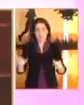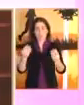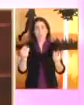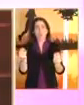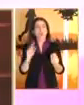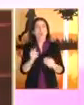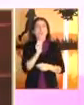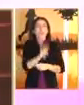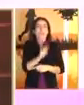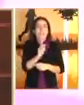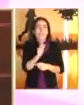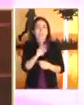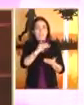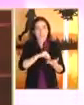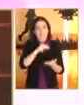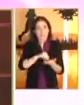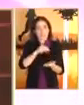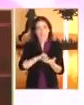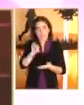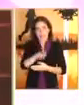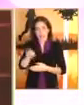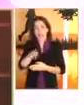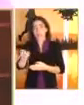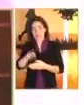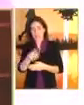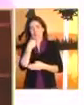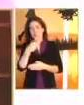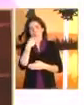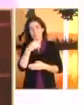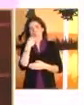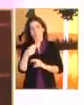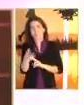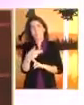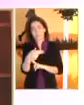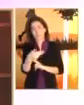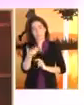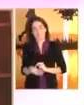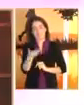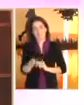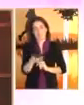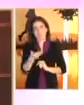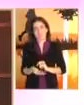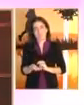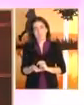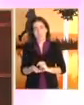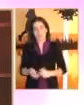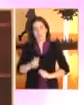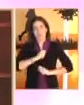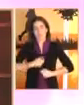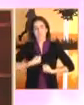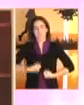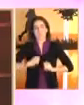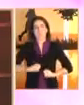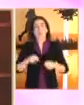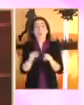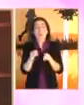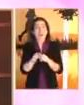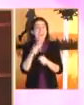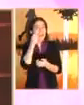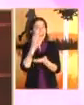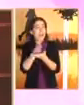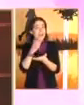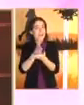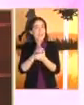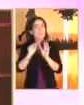El pescado tiene un valor nutricional tan excelente como la carne. La diferencia es que tiene menor contenido calórico,